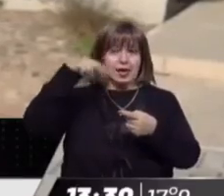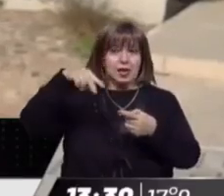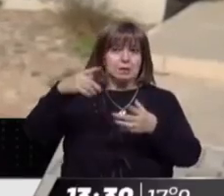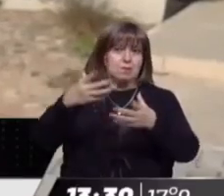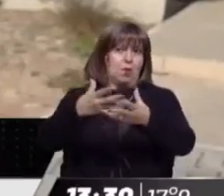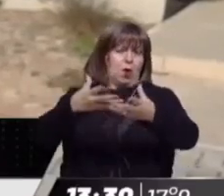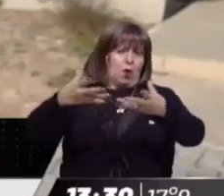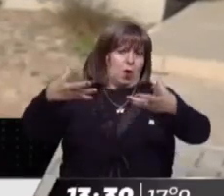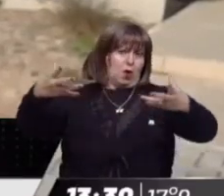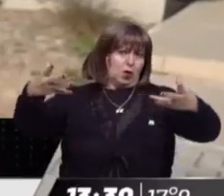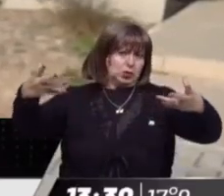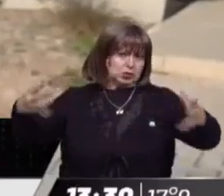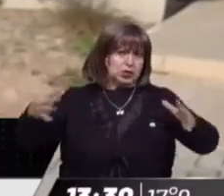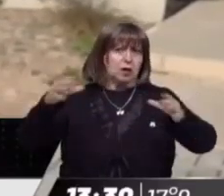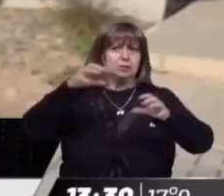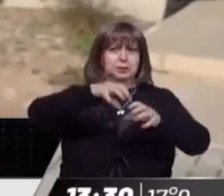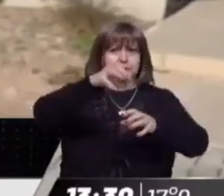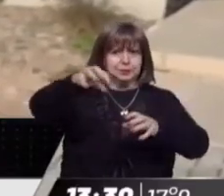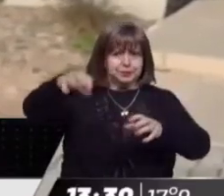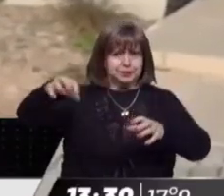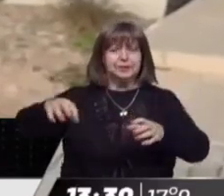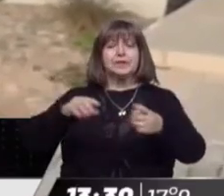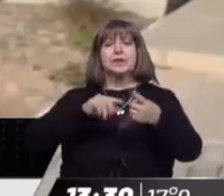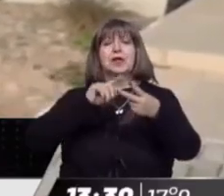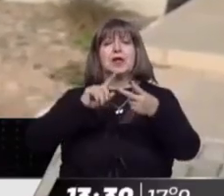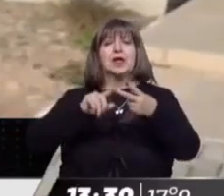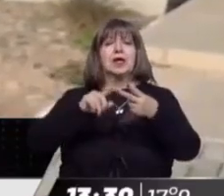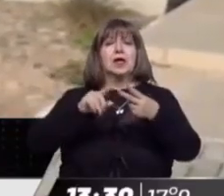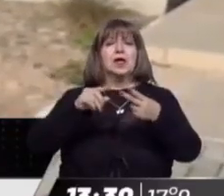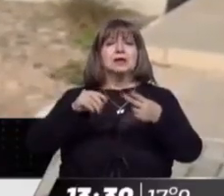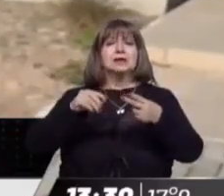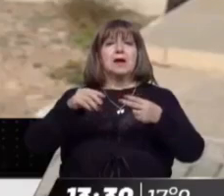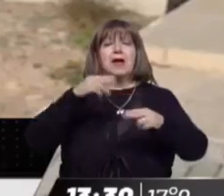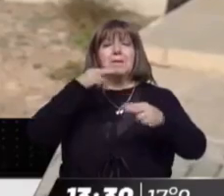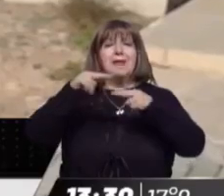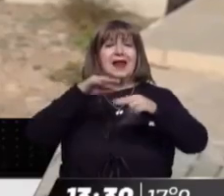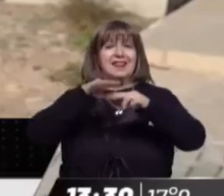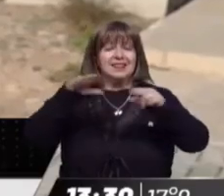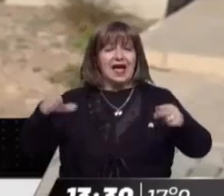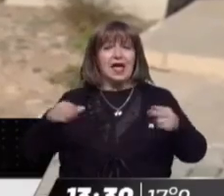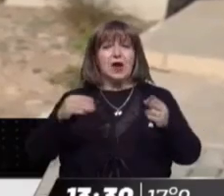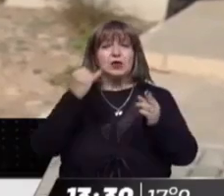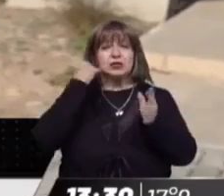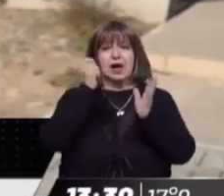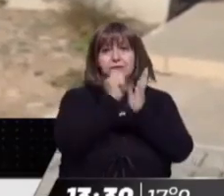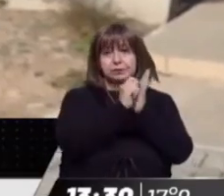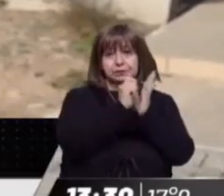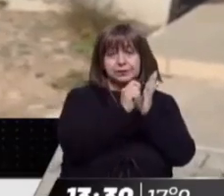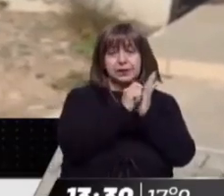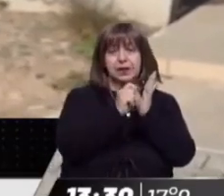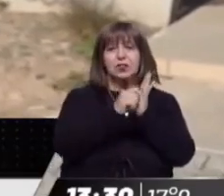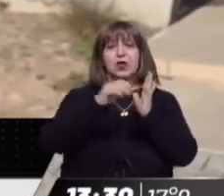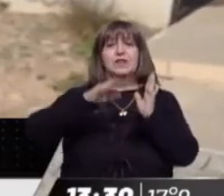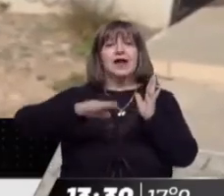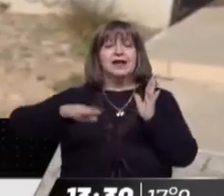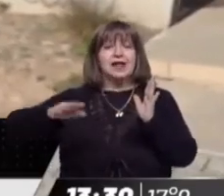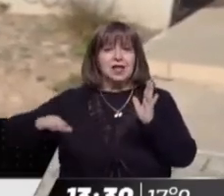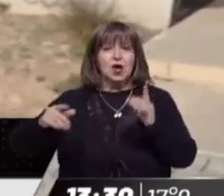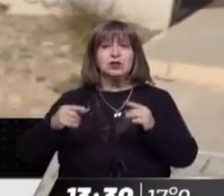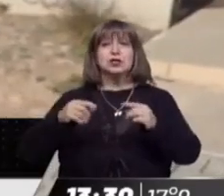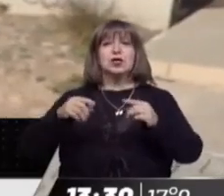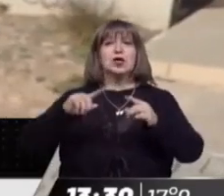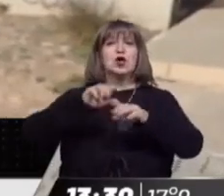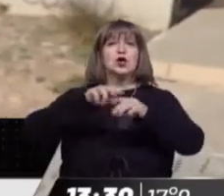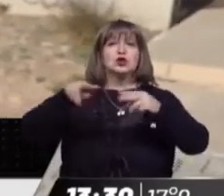población infantil, por supuesto, porque es nuestro rol. En los merenderos, privilegiando donde haya niños, y los